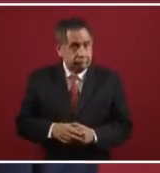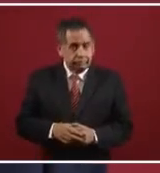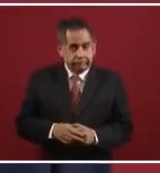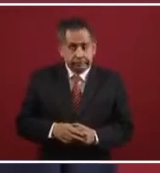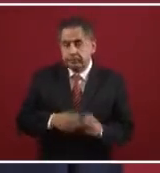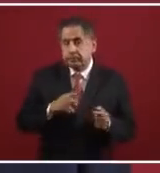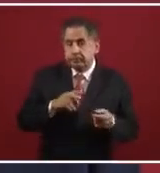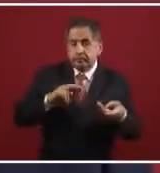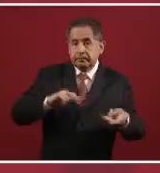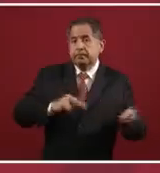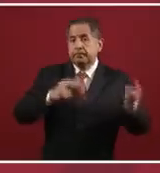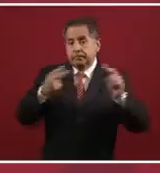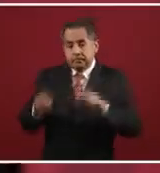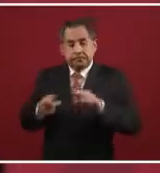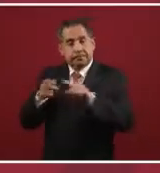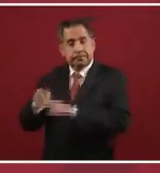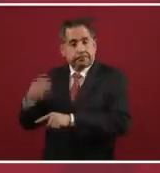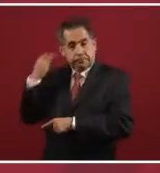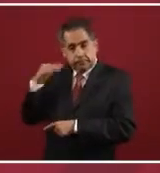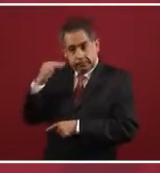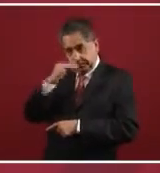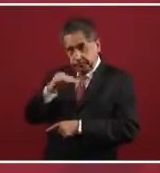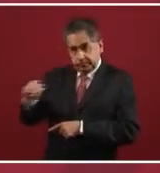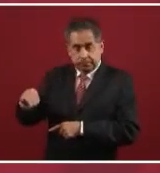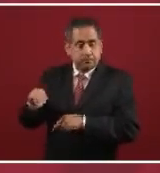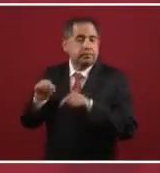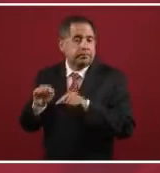En cambio, en Michoacán,